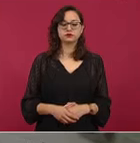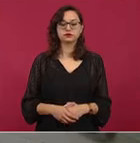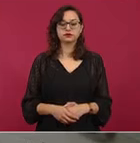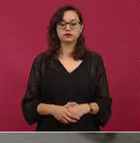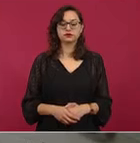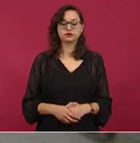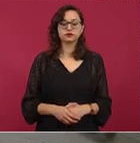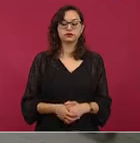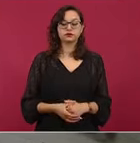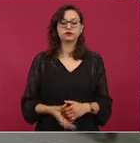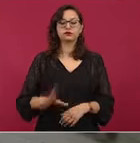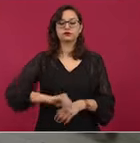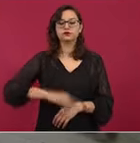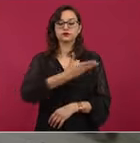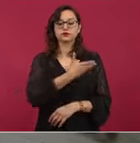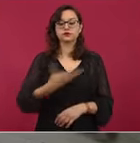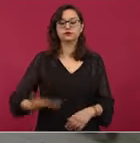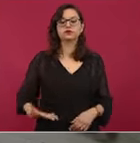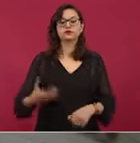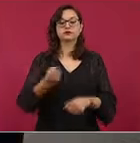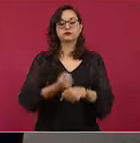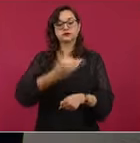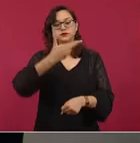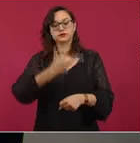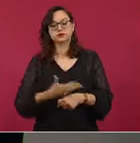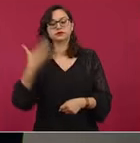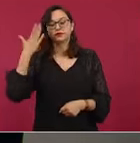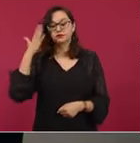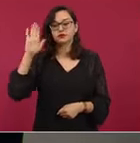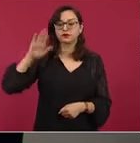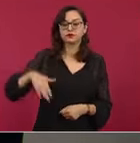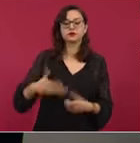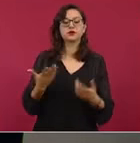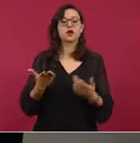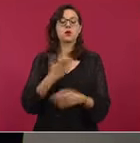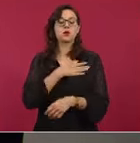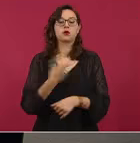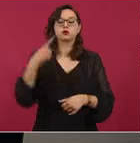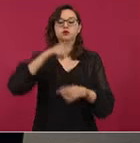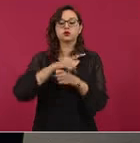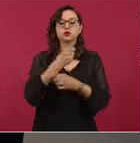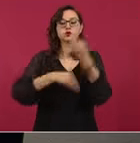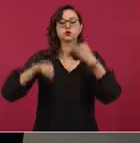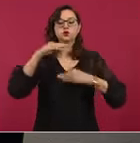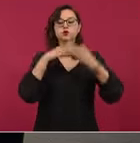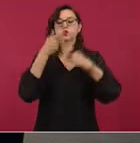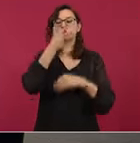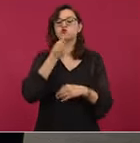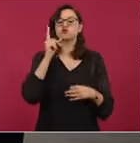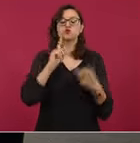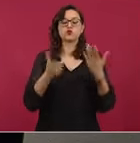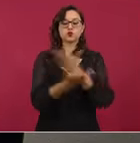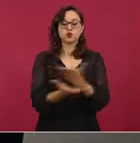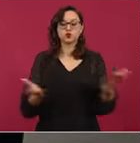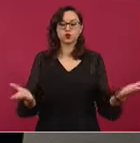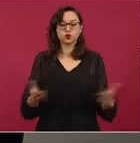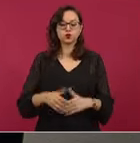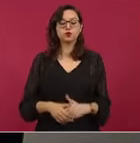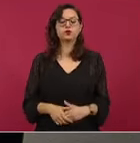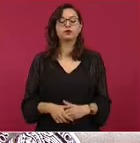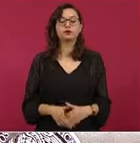Con su permiso, presidente, secretario, maestro, muy buenos días. Buenos días tengan todas y todos ustedes. Como ya señala